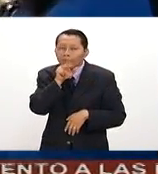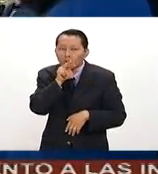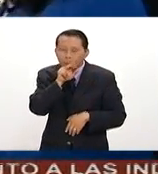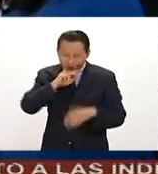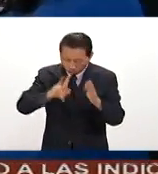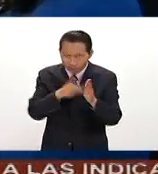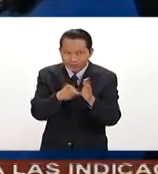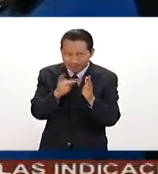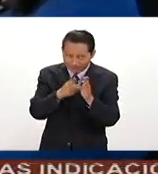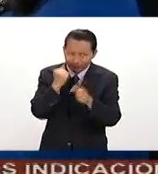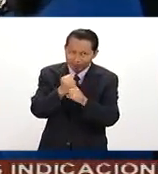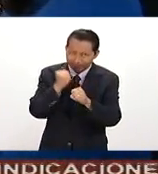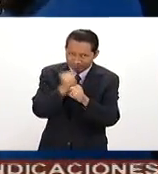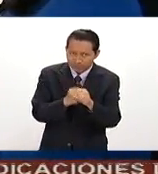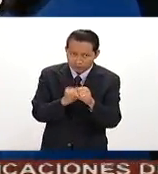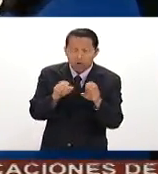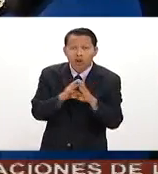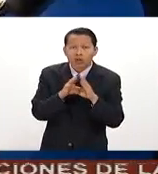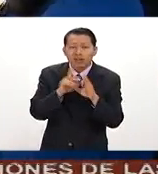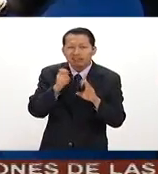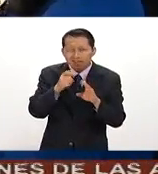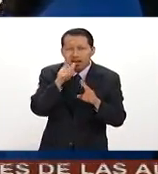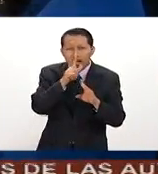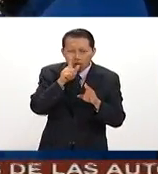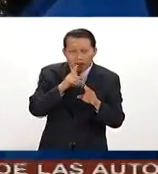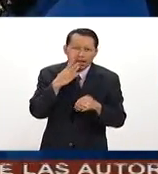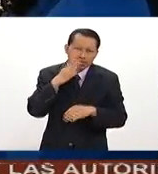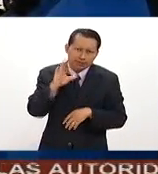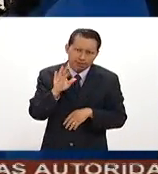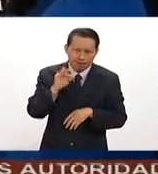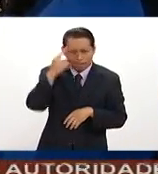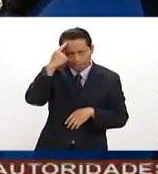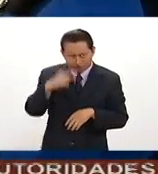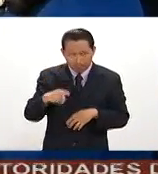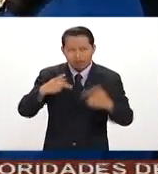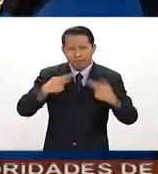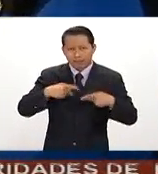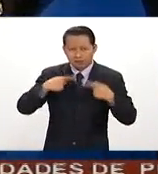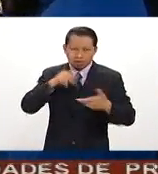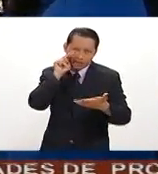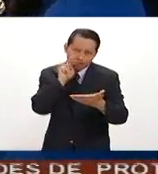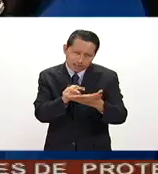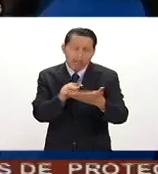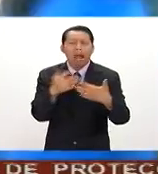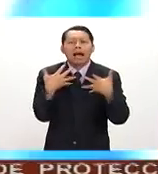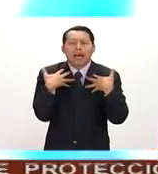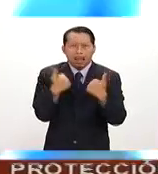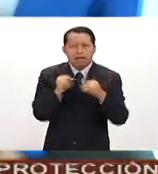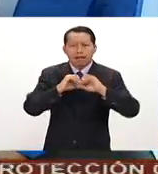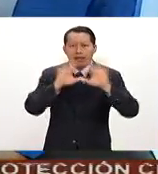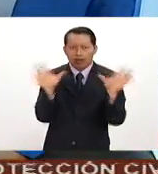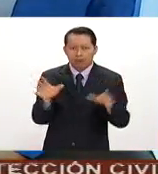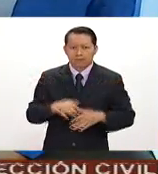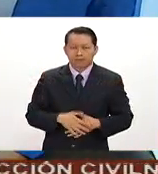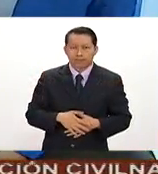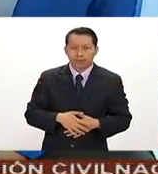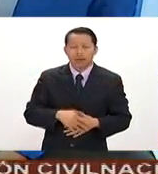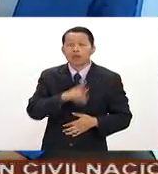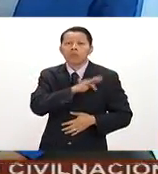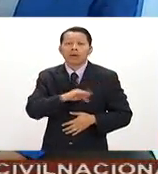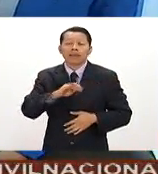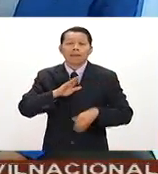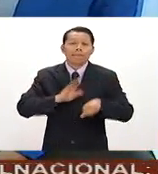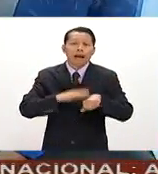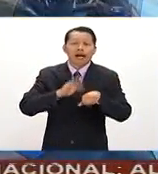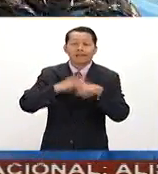nuevo. Tiene que ser con un lenguaje simple para que lo pueda entender el paciente bien. Para lograr una herramienta